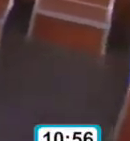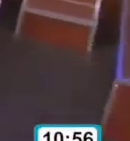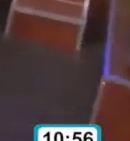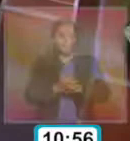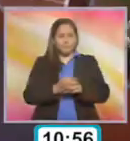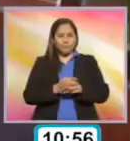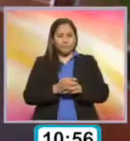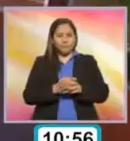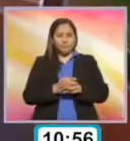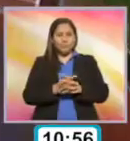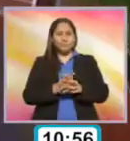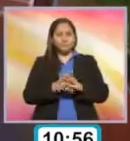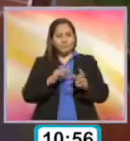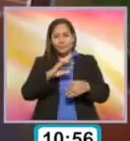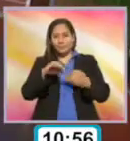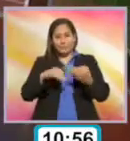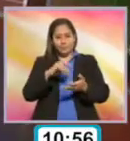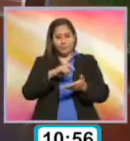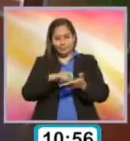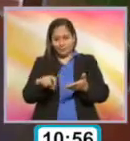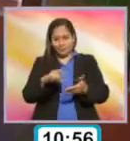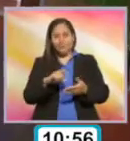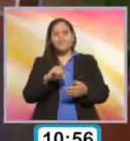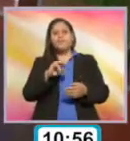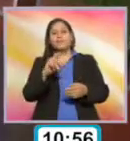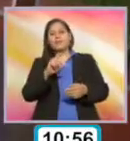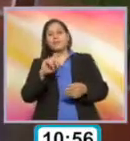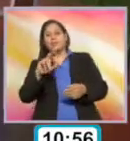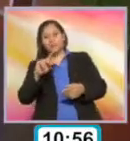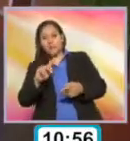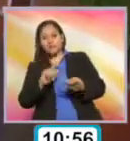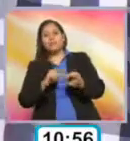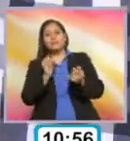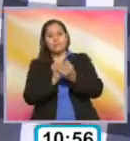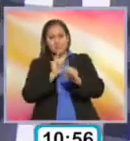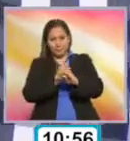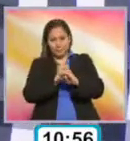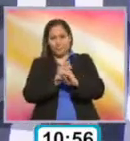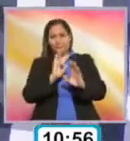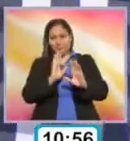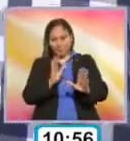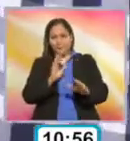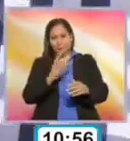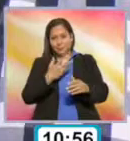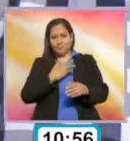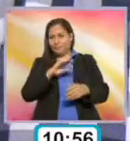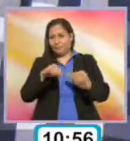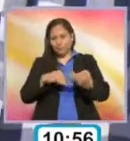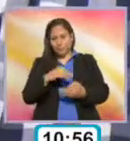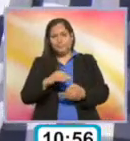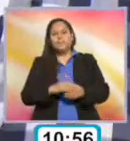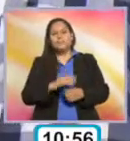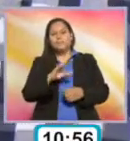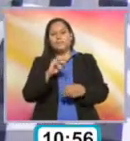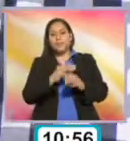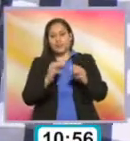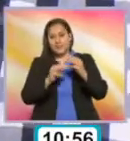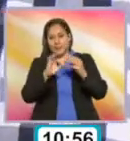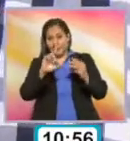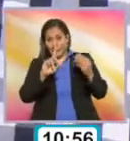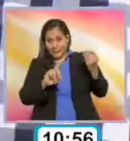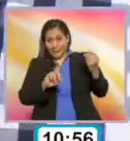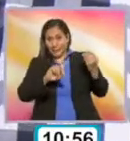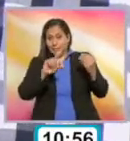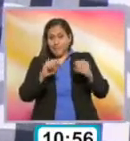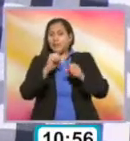En todas partes, en todas las mix-ups de México y en digital ya está disponible. En todas las plataformas digitales. Ahí pueden chequen el encontrar. material discográfico. Después